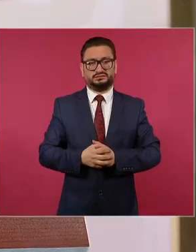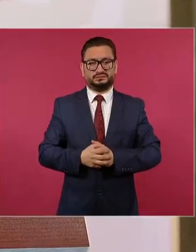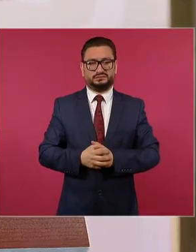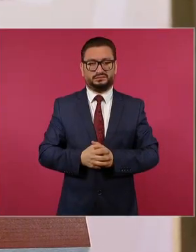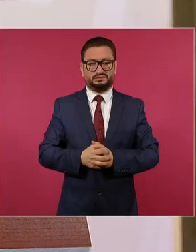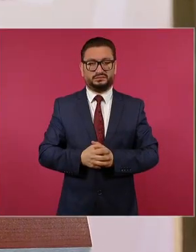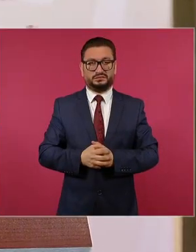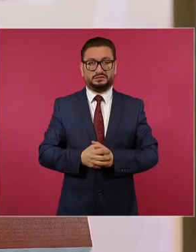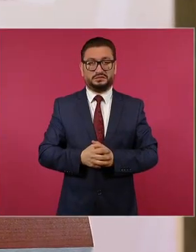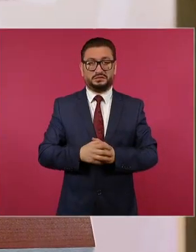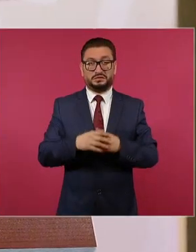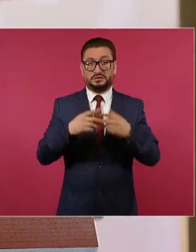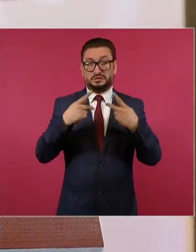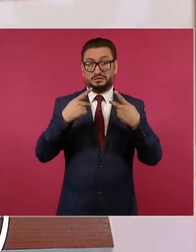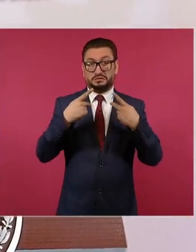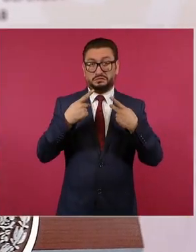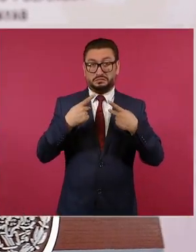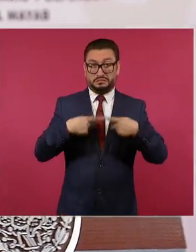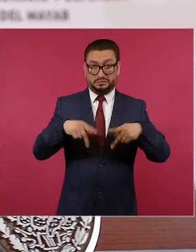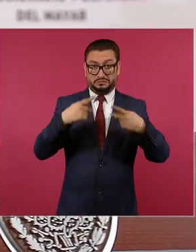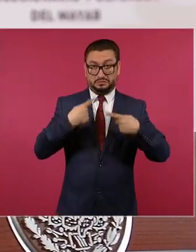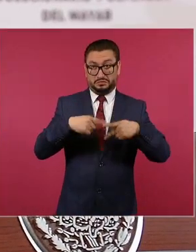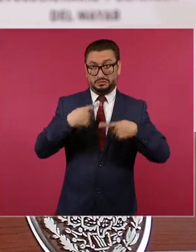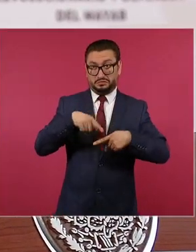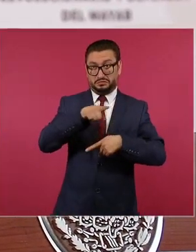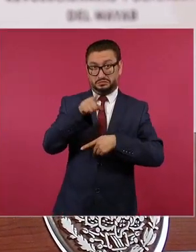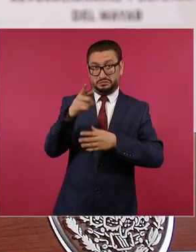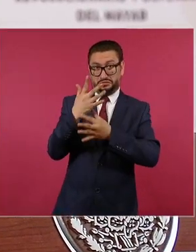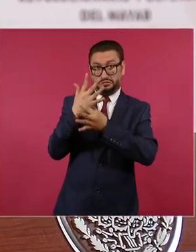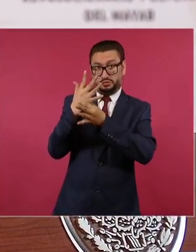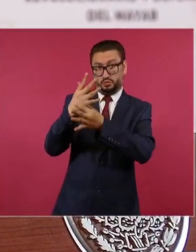Y los intelectuales orgánicos,